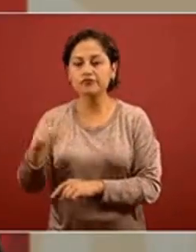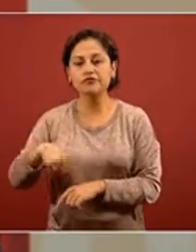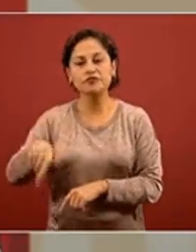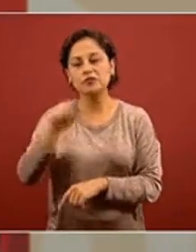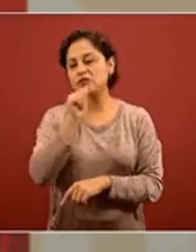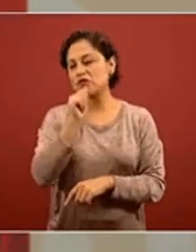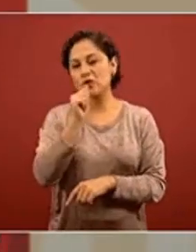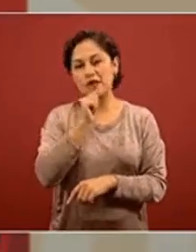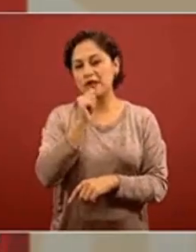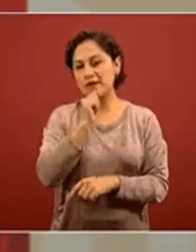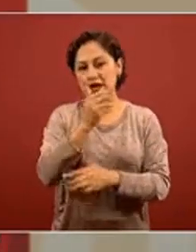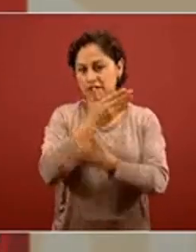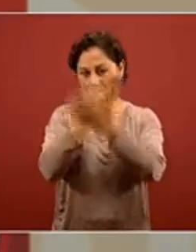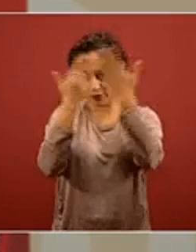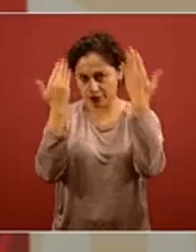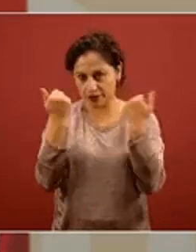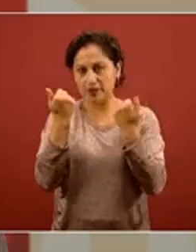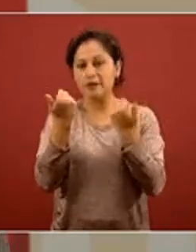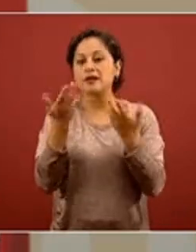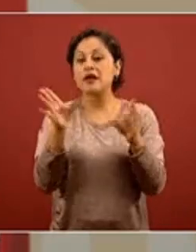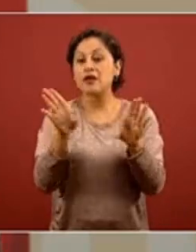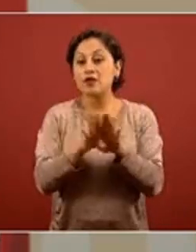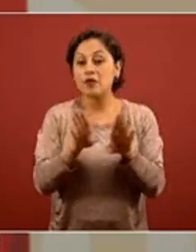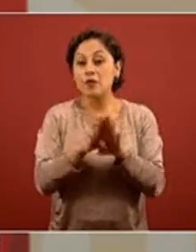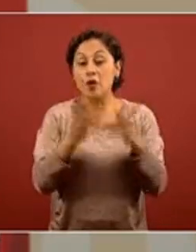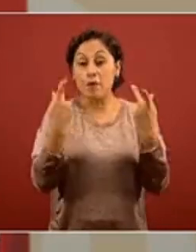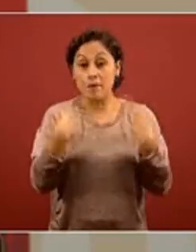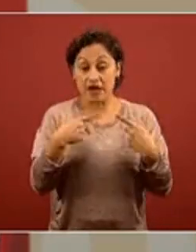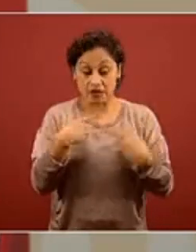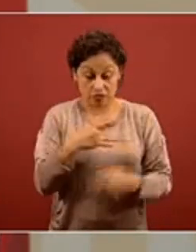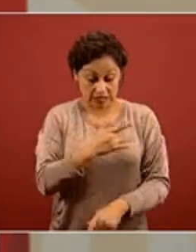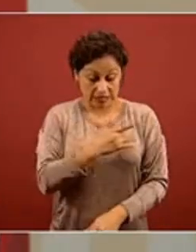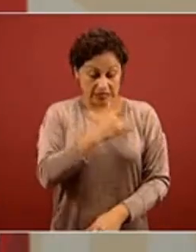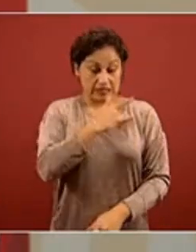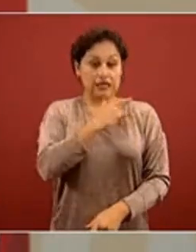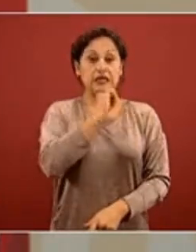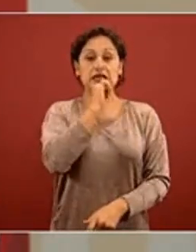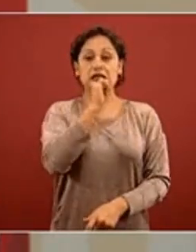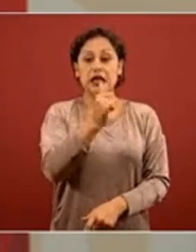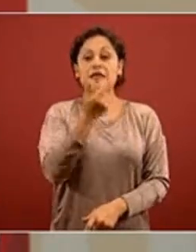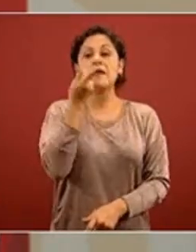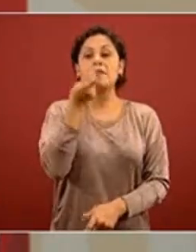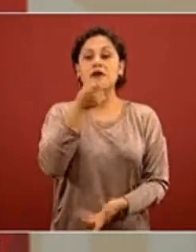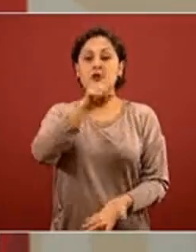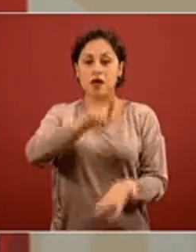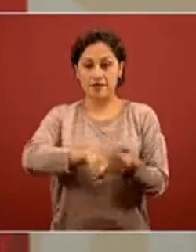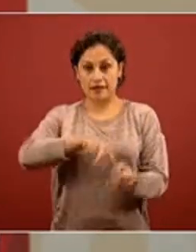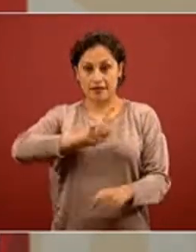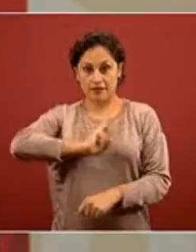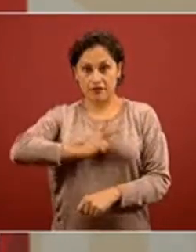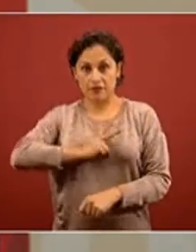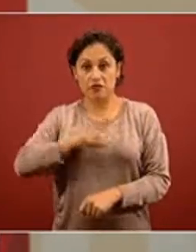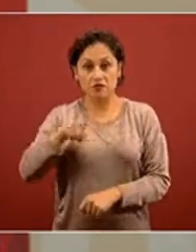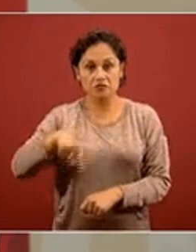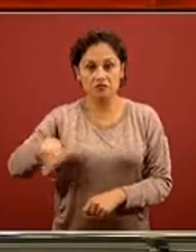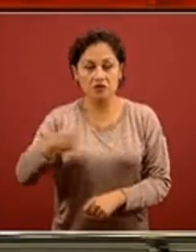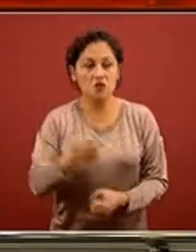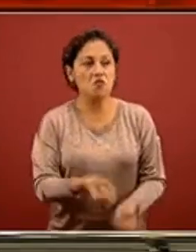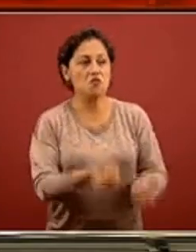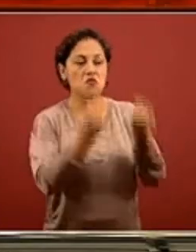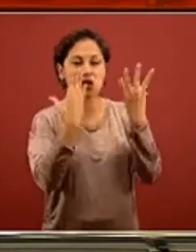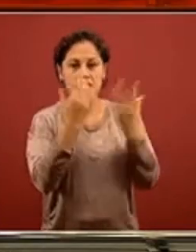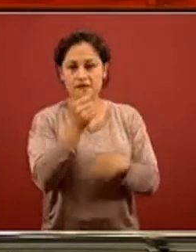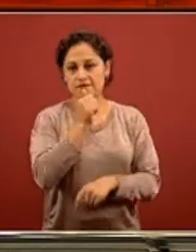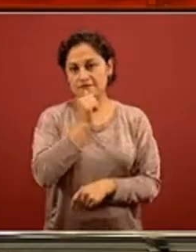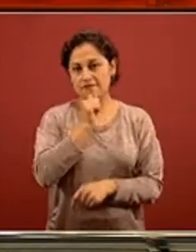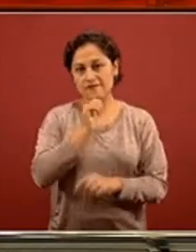personas asintomáticas que podrían ser portadores del virus y si podrían o no ser transmisores.